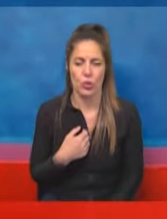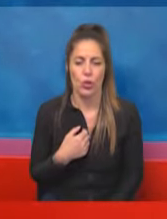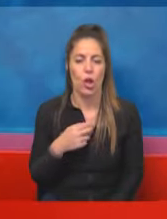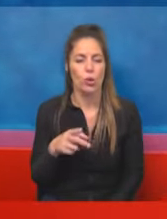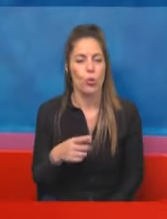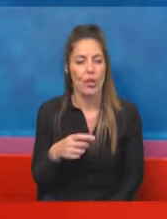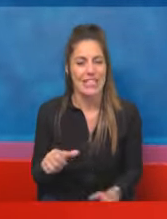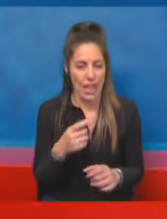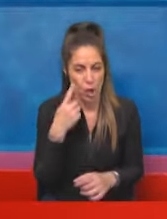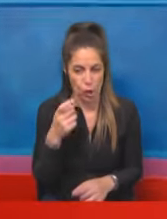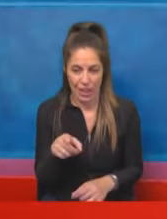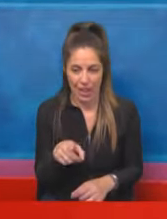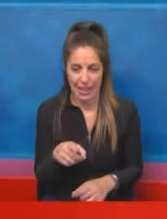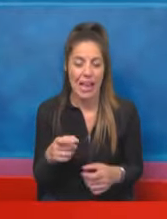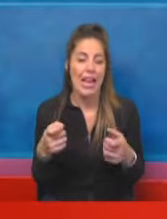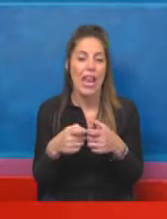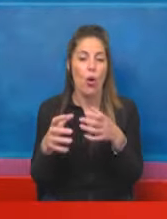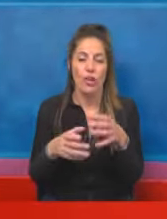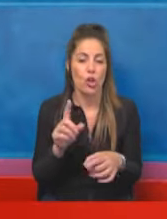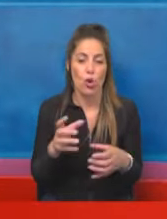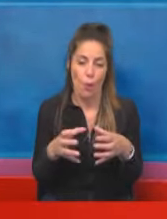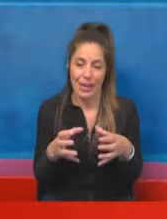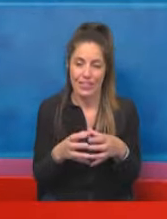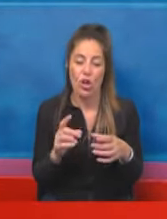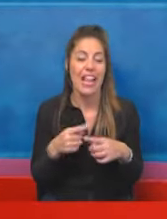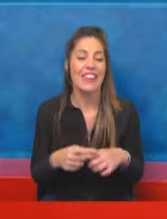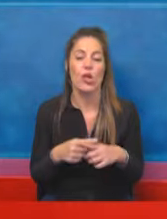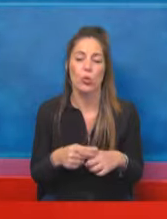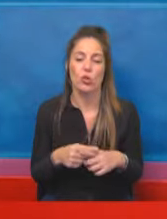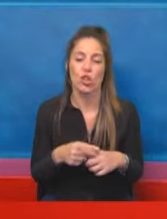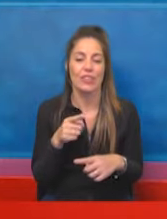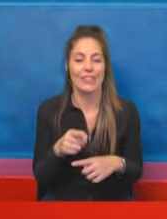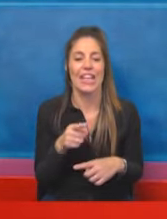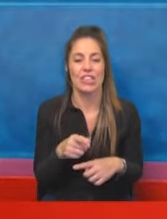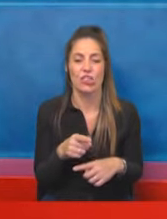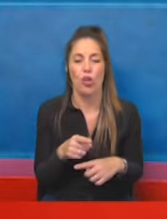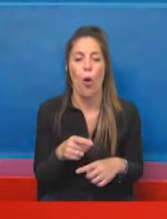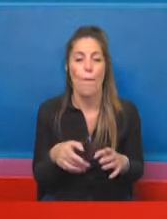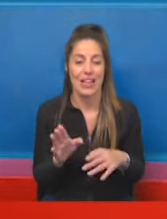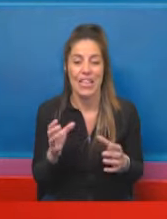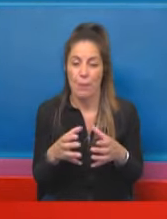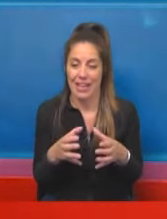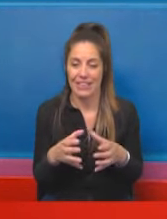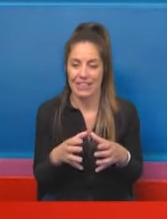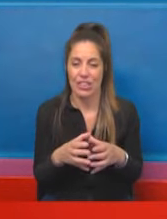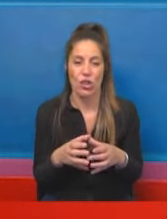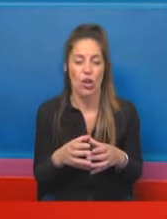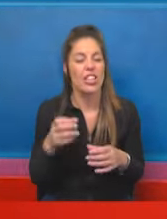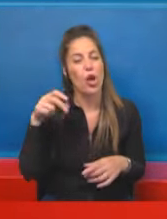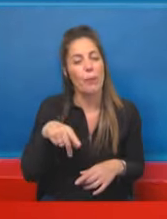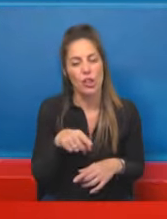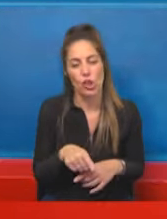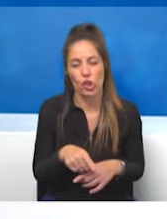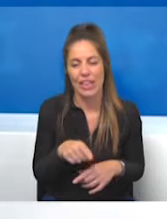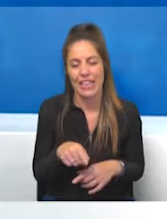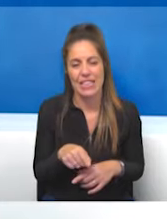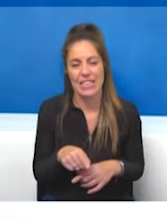notar que la coalición no es un partido pero está la discusión Si eso si va a ser partido qué posición tiene el senador